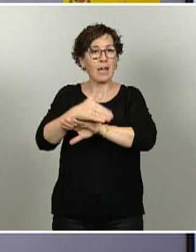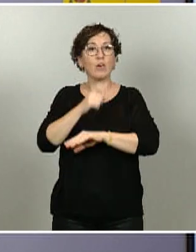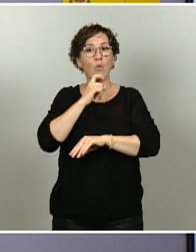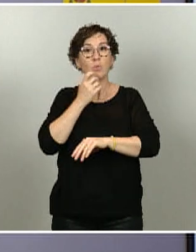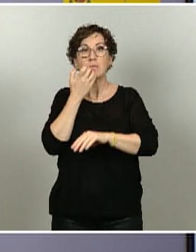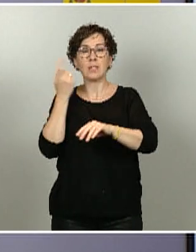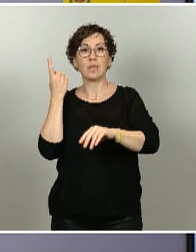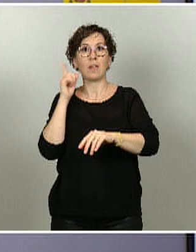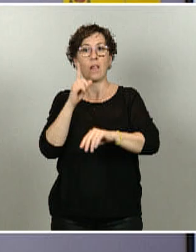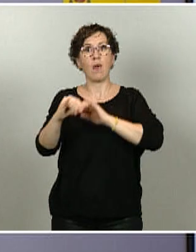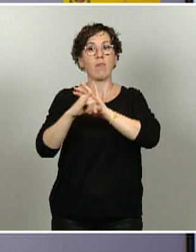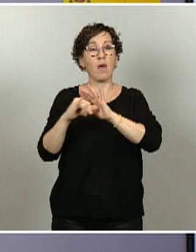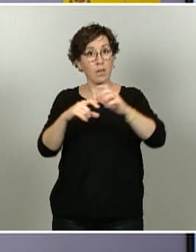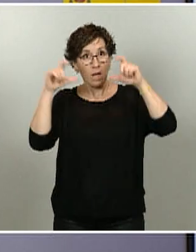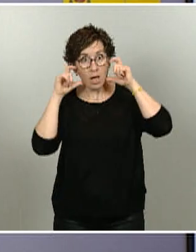zona habitualmente concurrida?